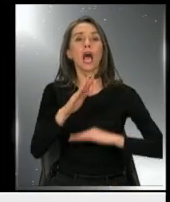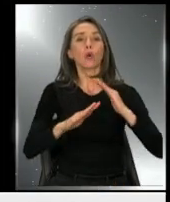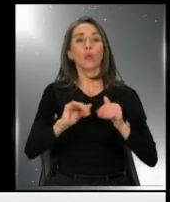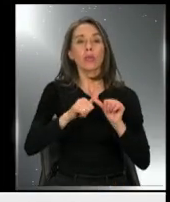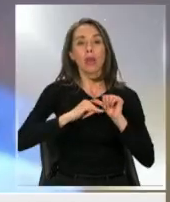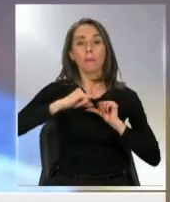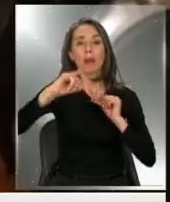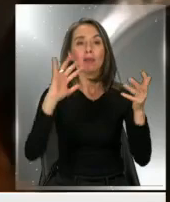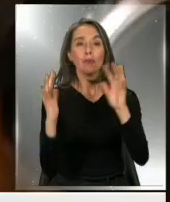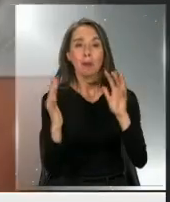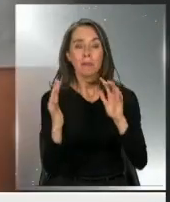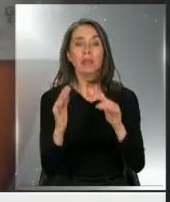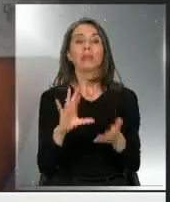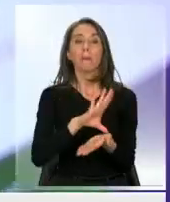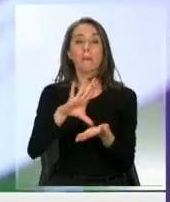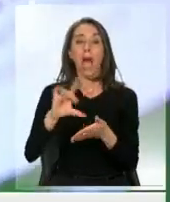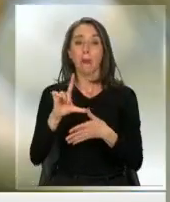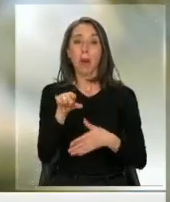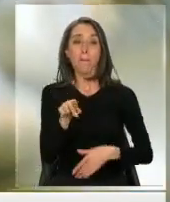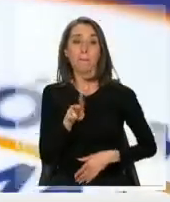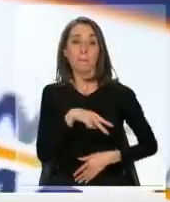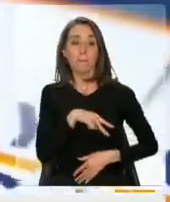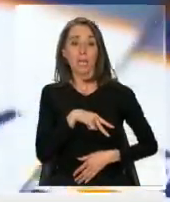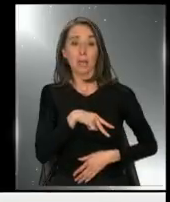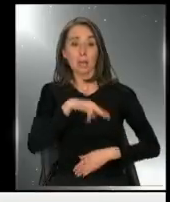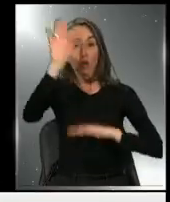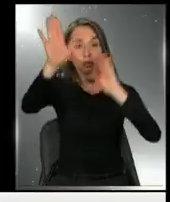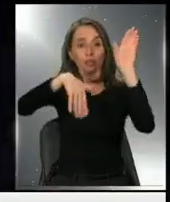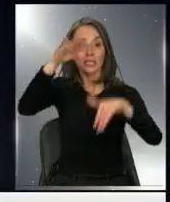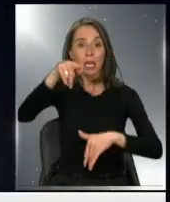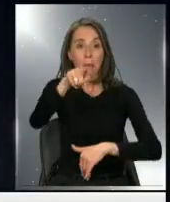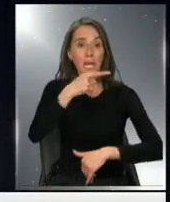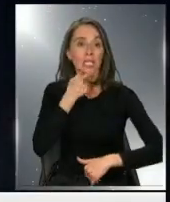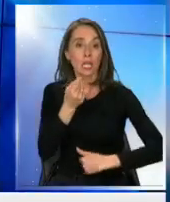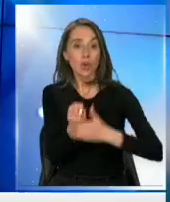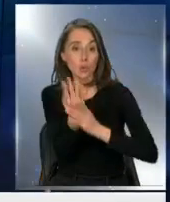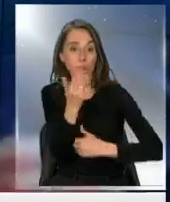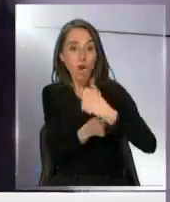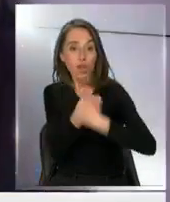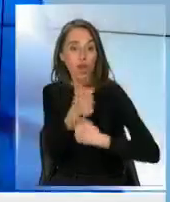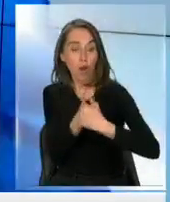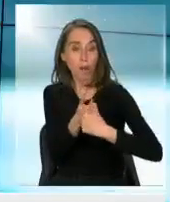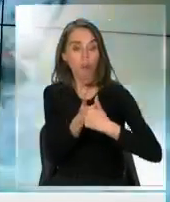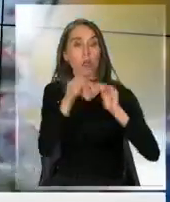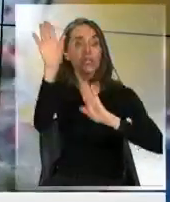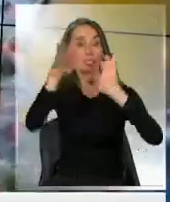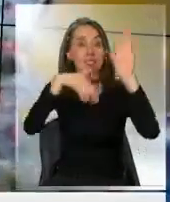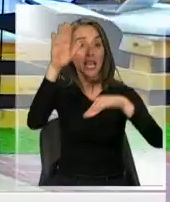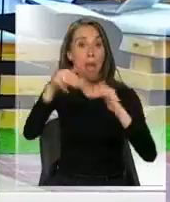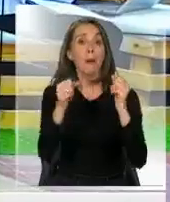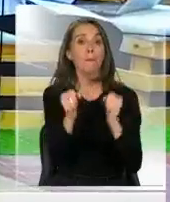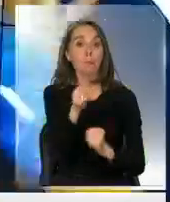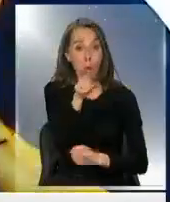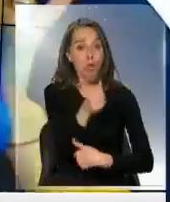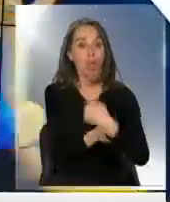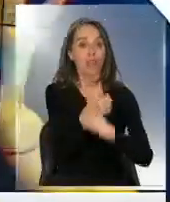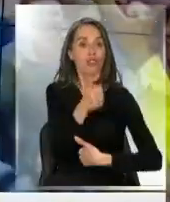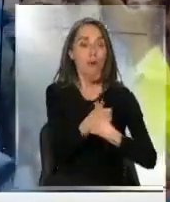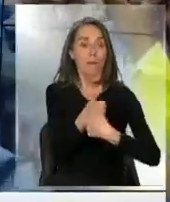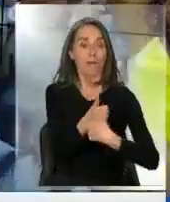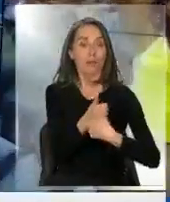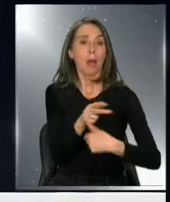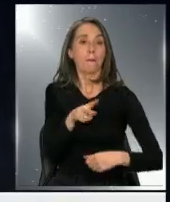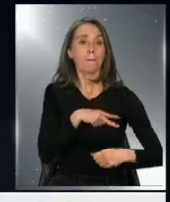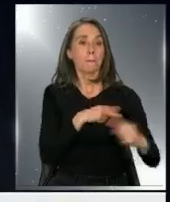Latina. Se lo quisimos contar porque estos premios están llamando a nuevos competidores. Se abre la opción para que se pueda competir y